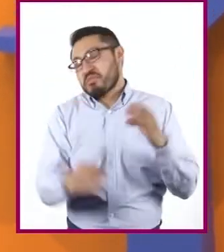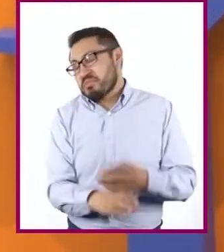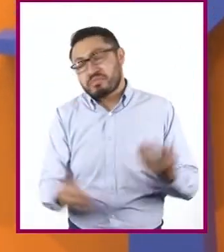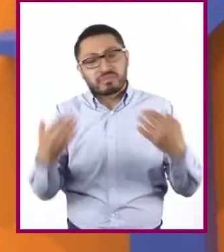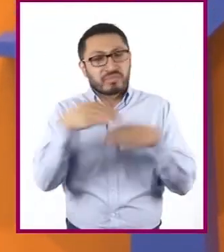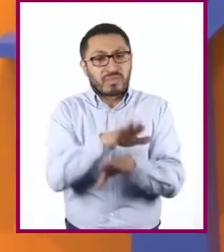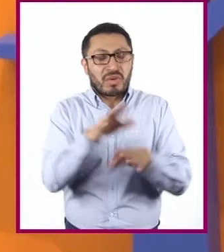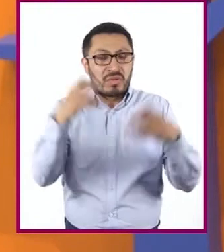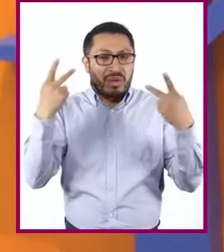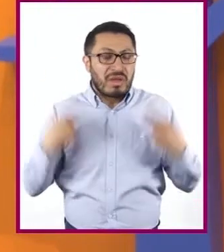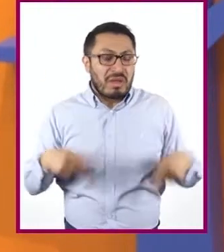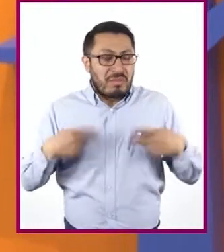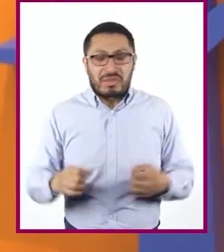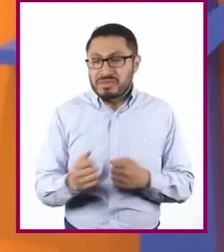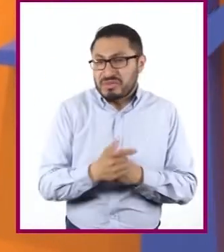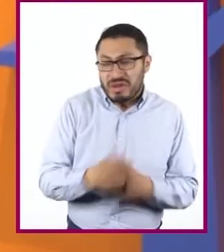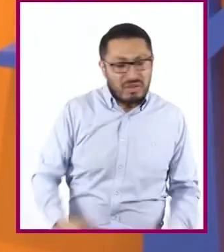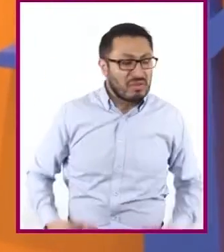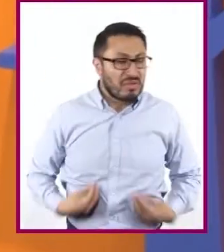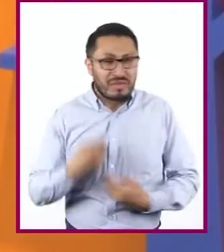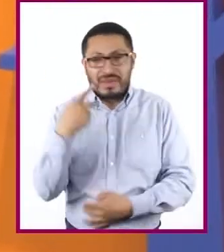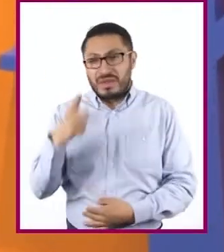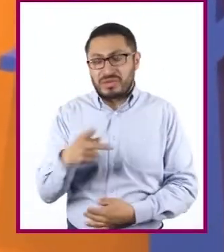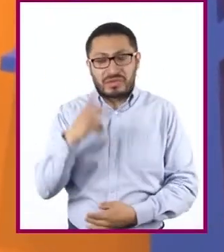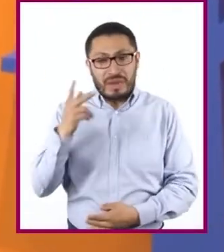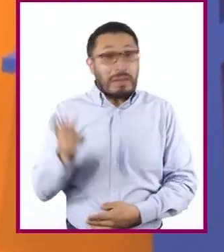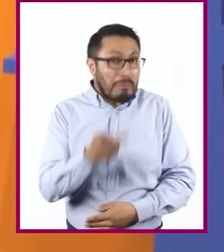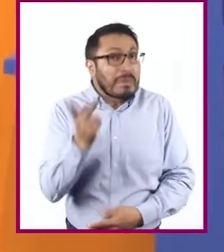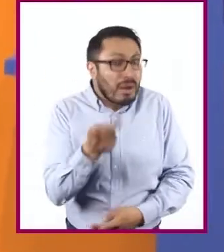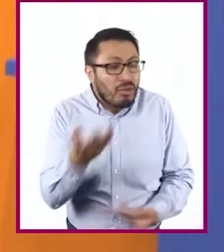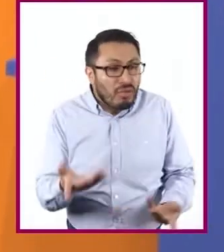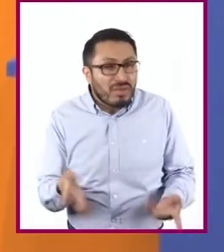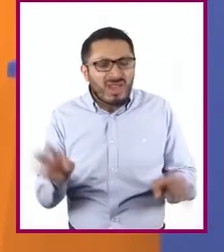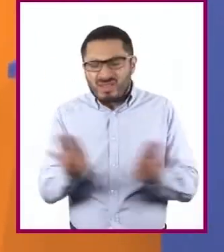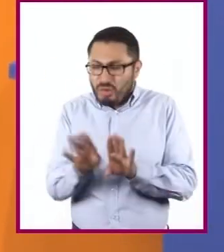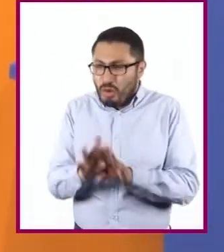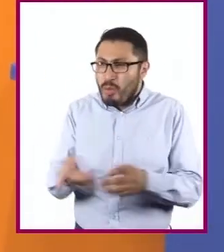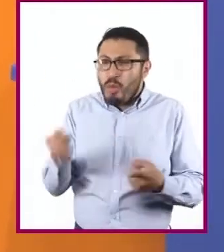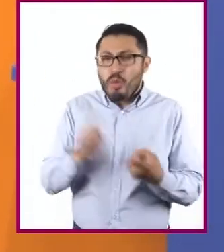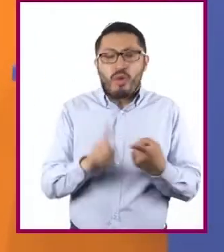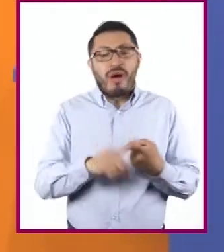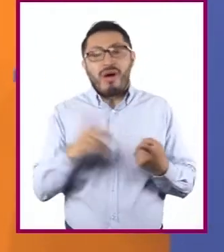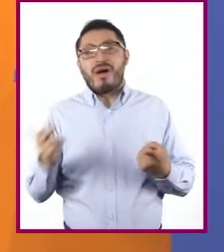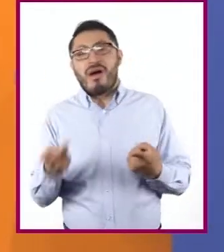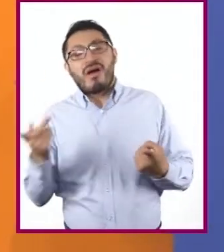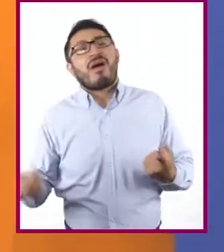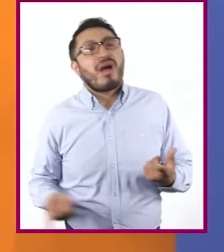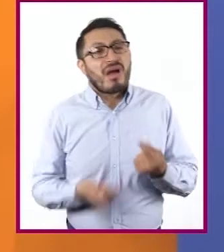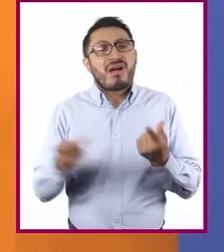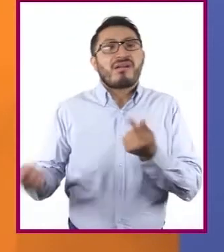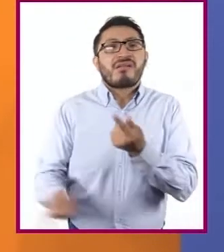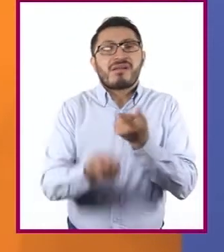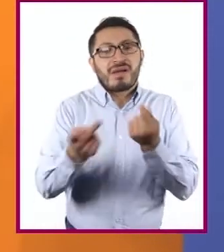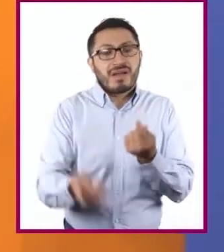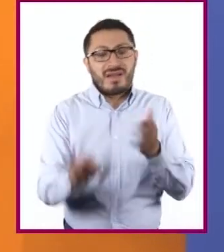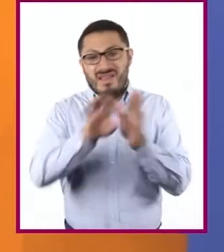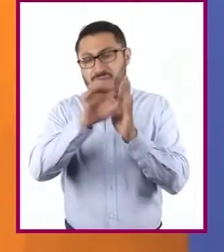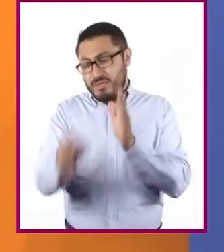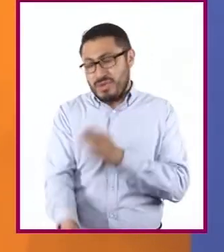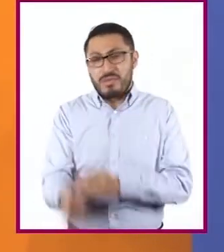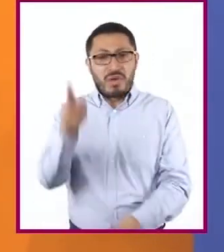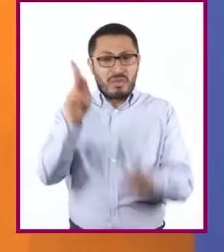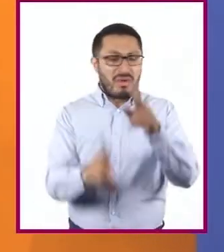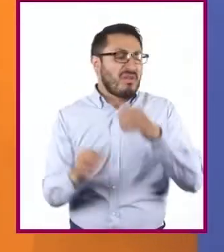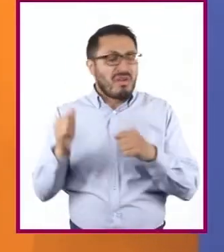de una persona. ¿Preguntan? Y si preguntan, ¿a quién lo hacen? ¿Por qué cuando nos platican algo nos